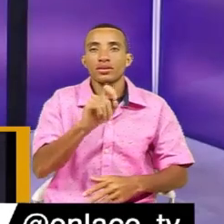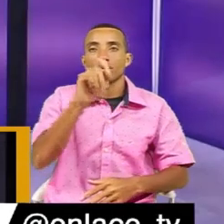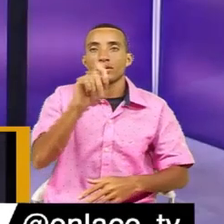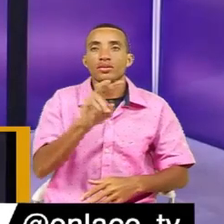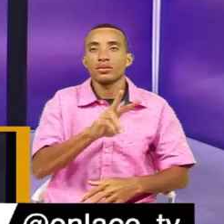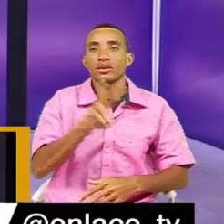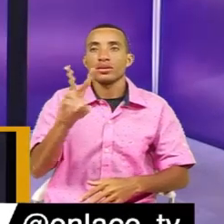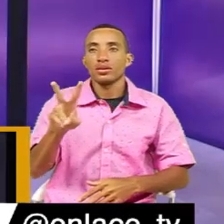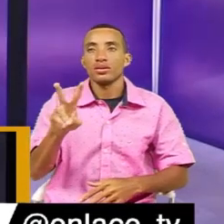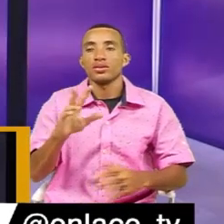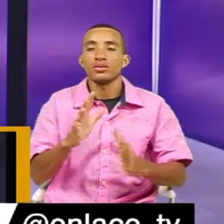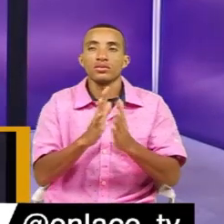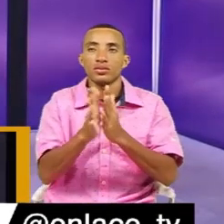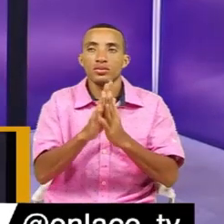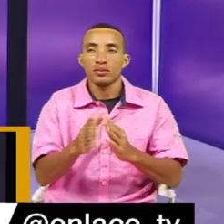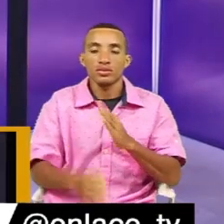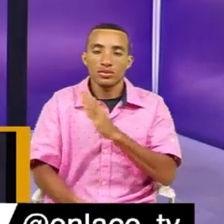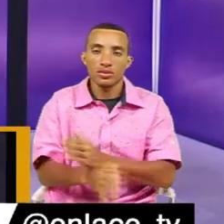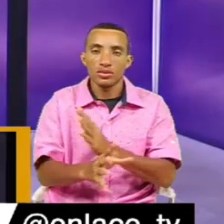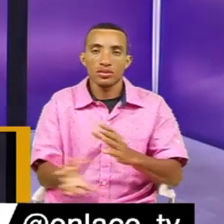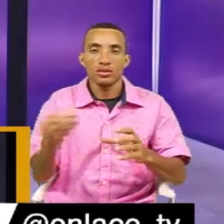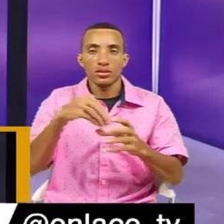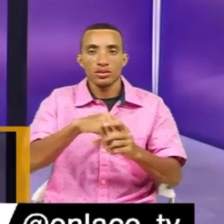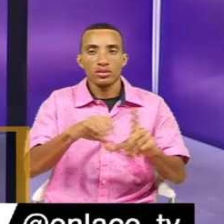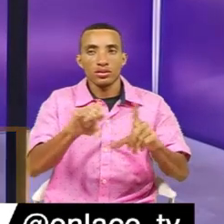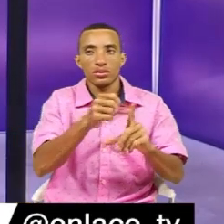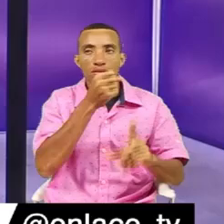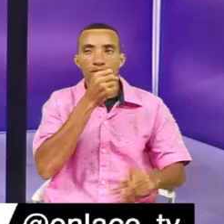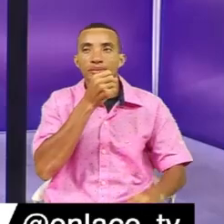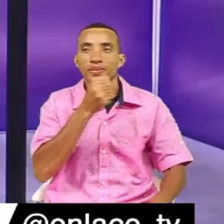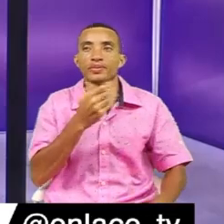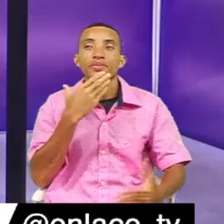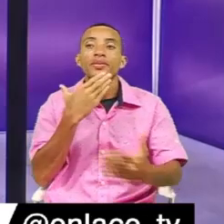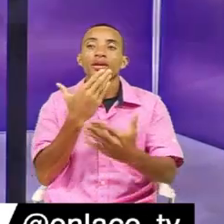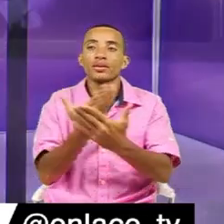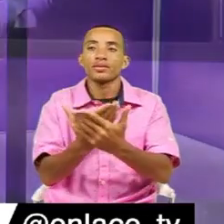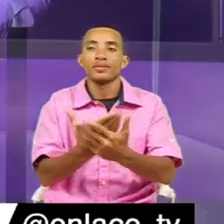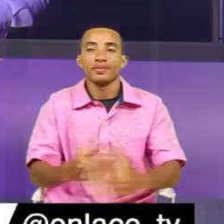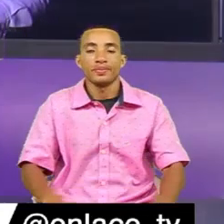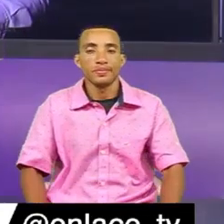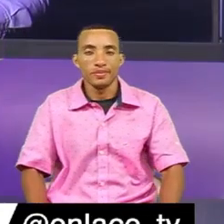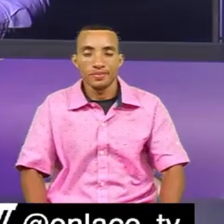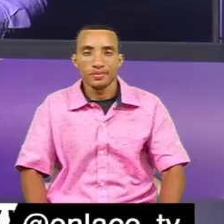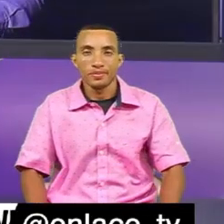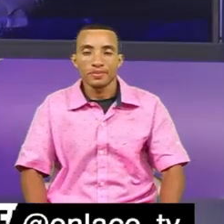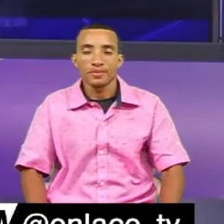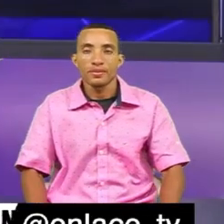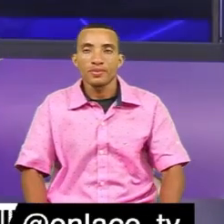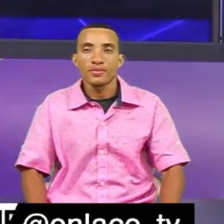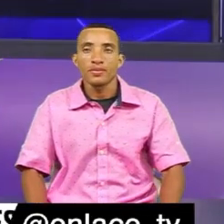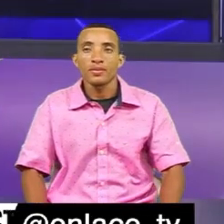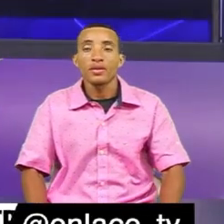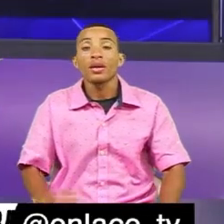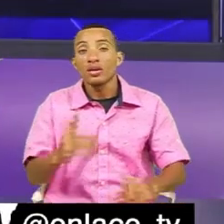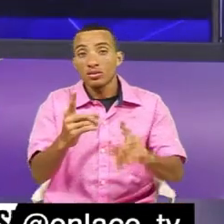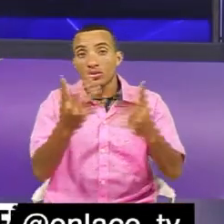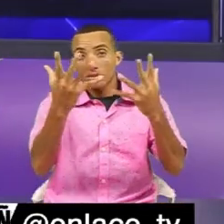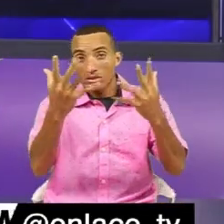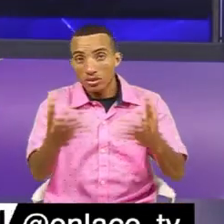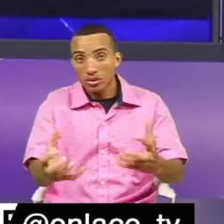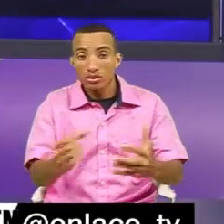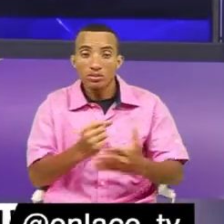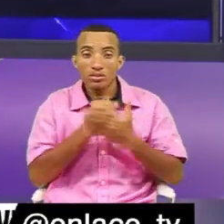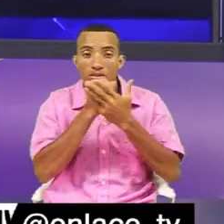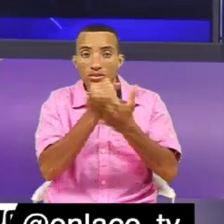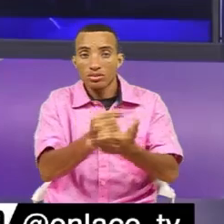la tarde, continúa usted con más Enlace Noticias. Gracias, Neila, por la información y también quienes deseen traer sus ayudas aquí en